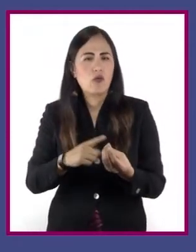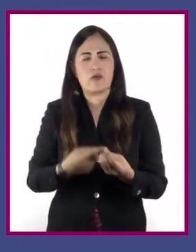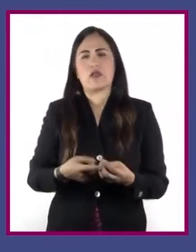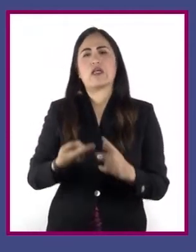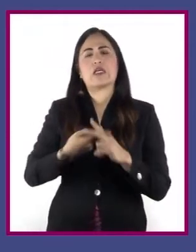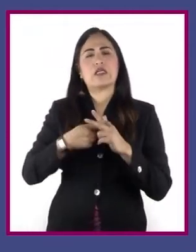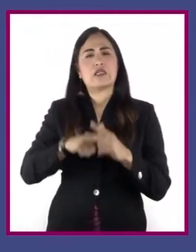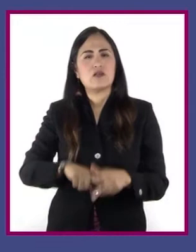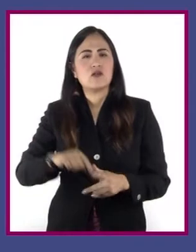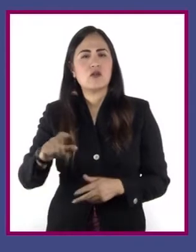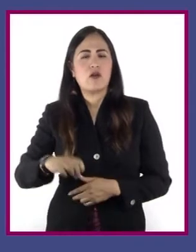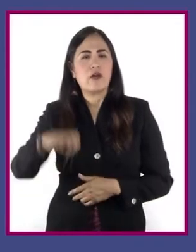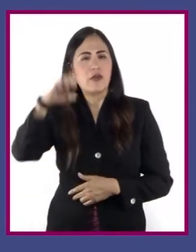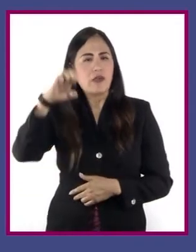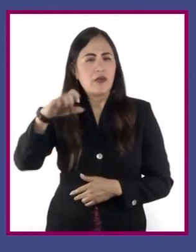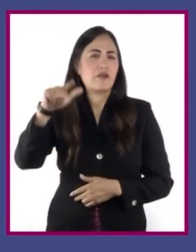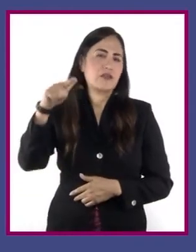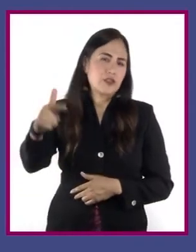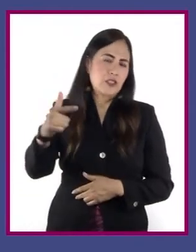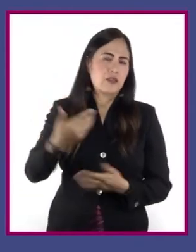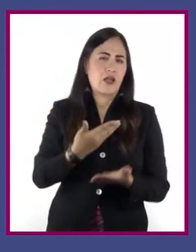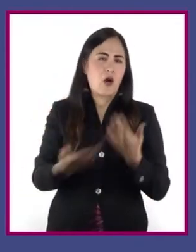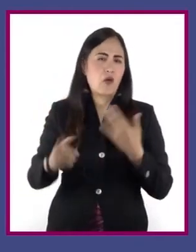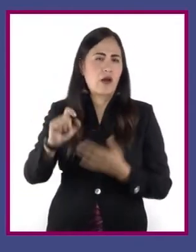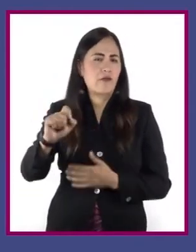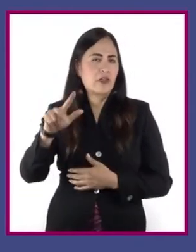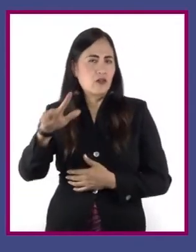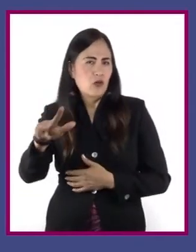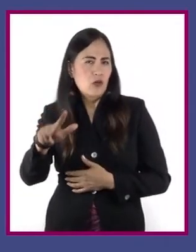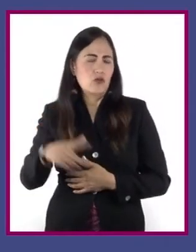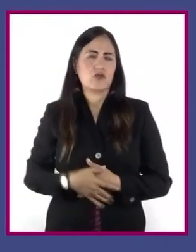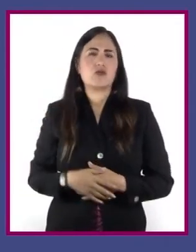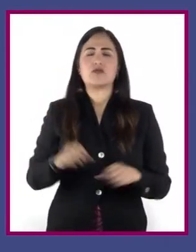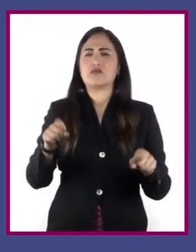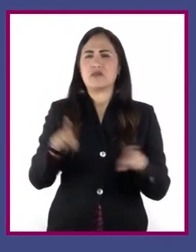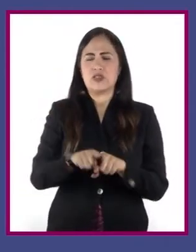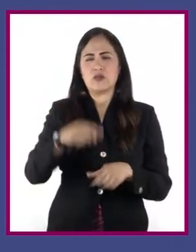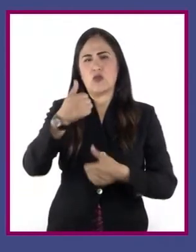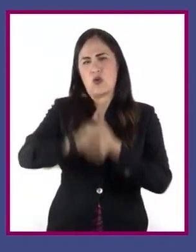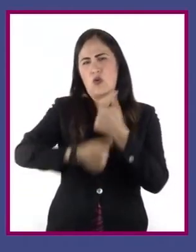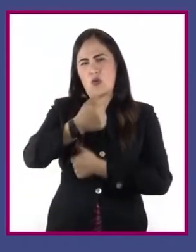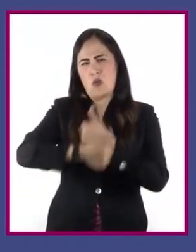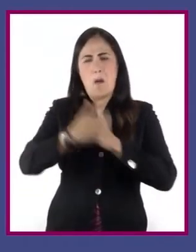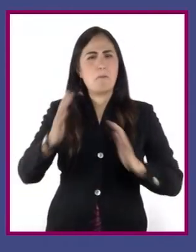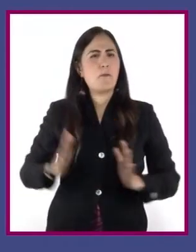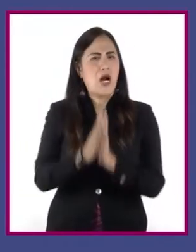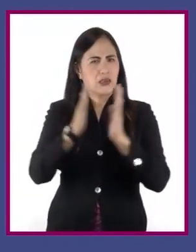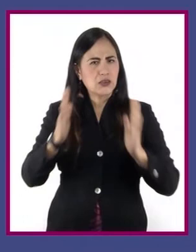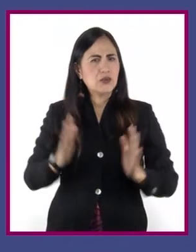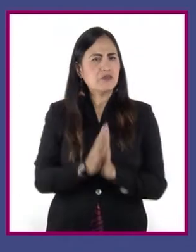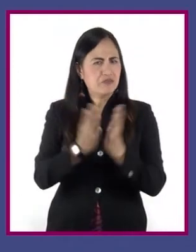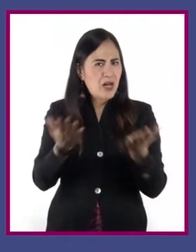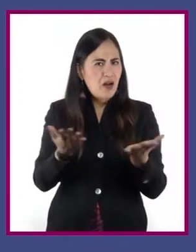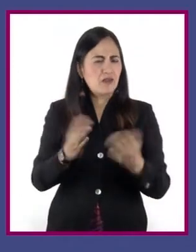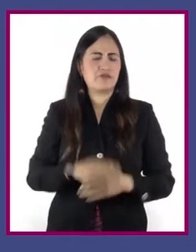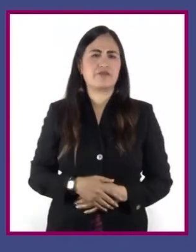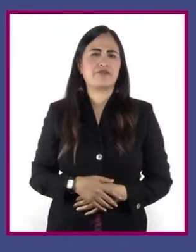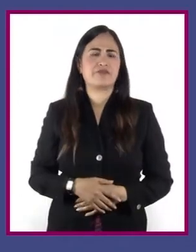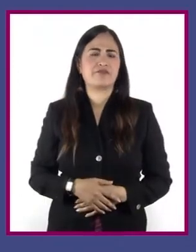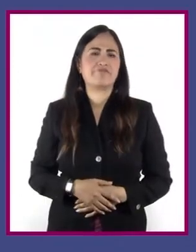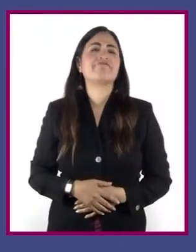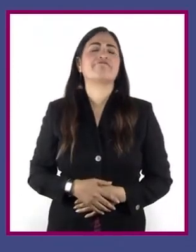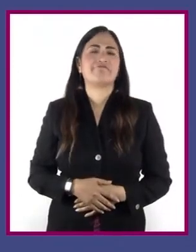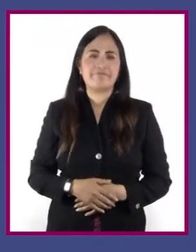nadar a los 7 años, que ahora tiene 28, que ha participado en varias justas, lo que ha